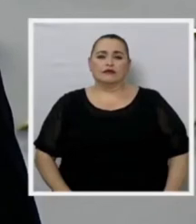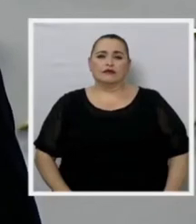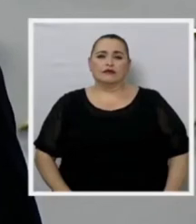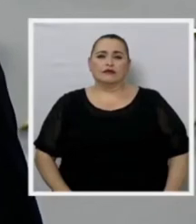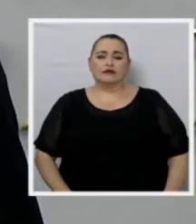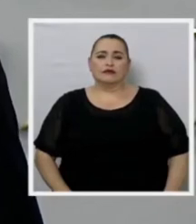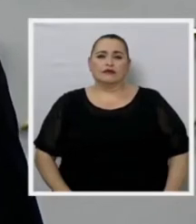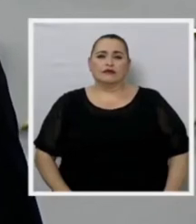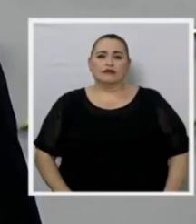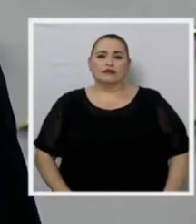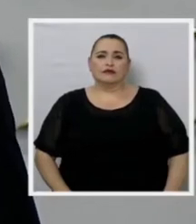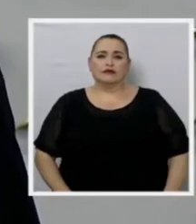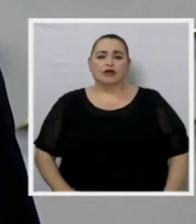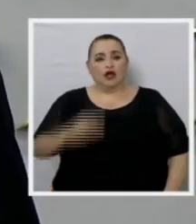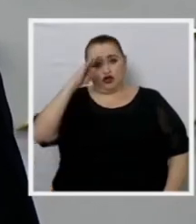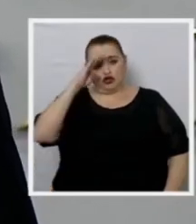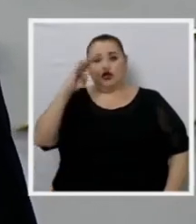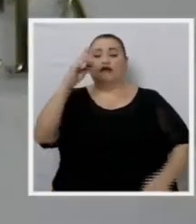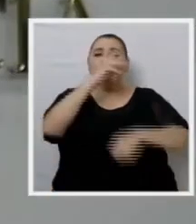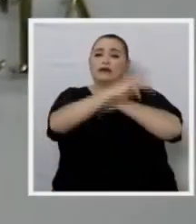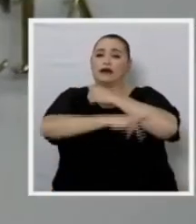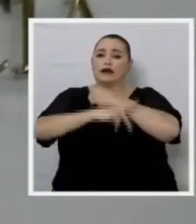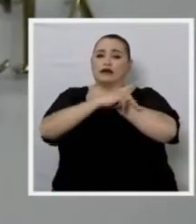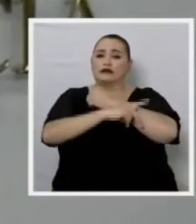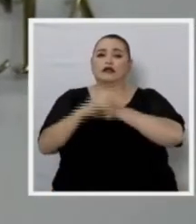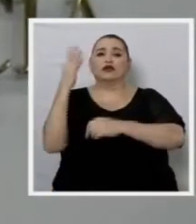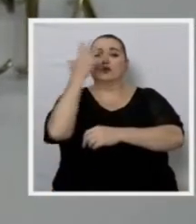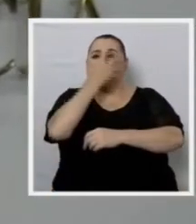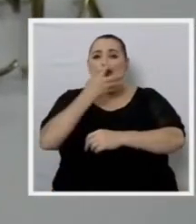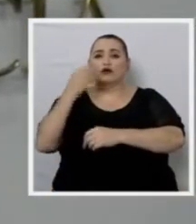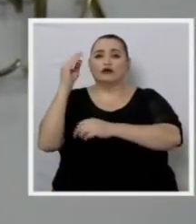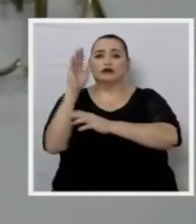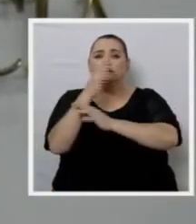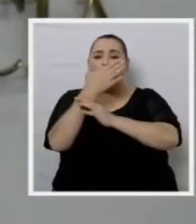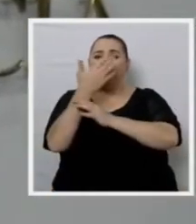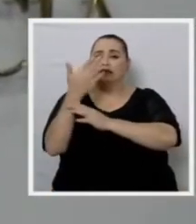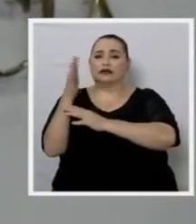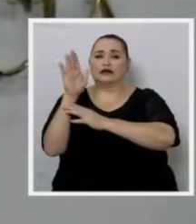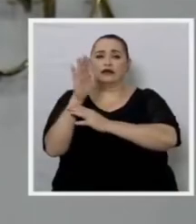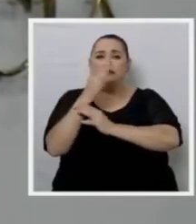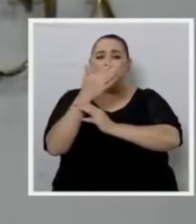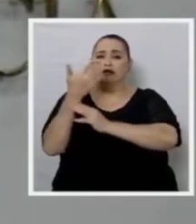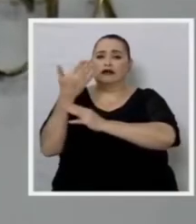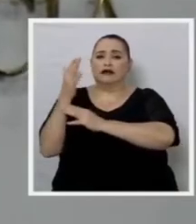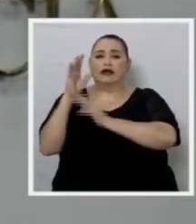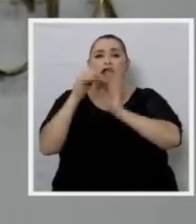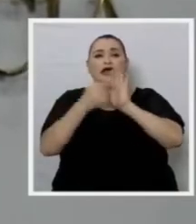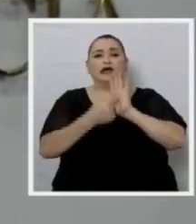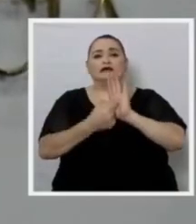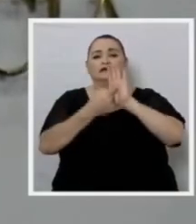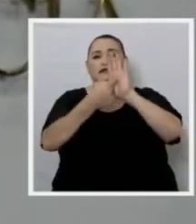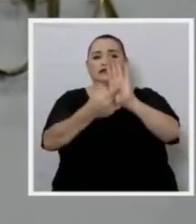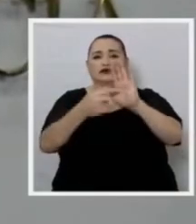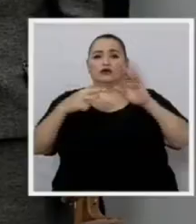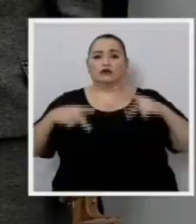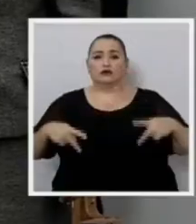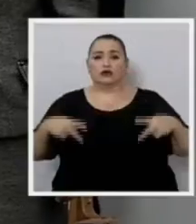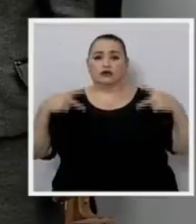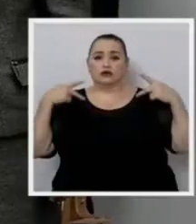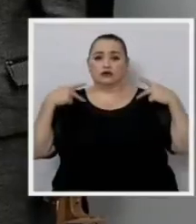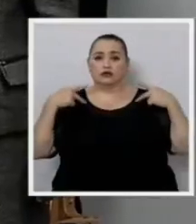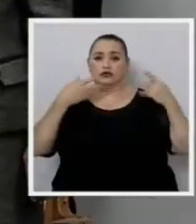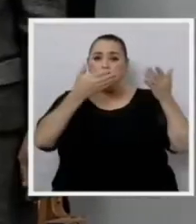20 años y ocupado en el cargo del presidente del tribunal supremo electoral por más de 14 años